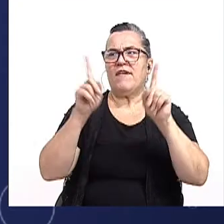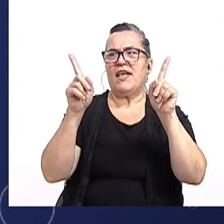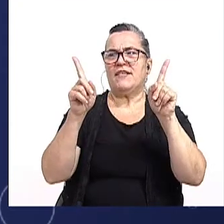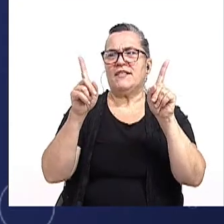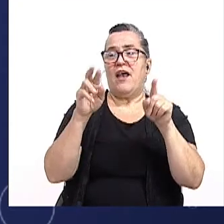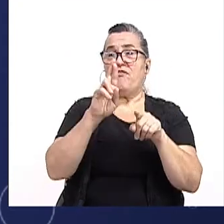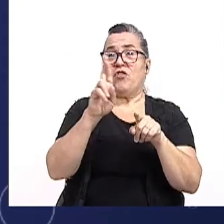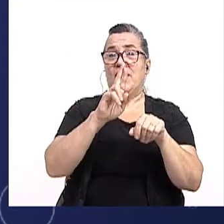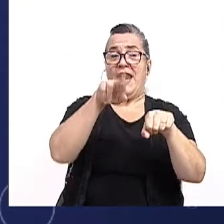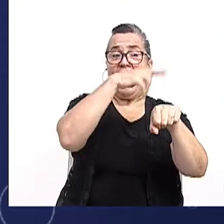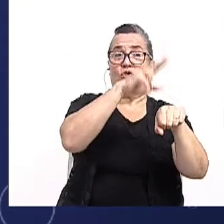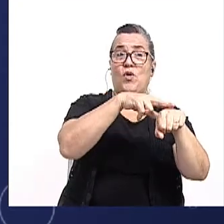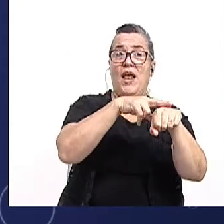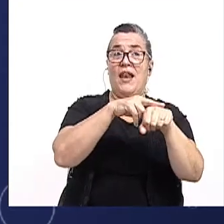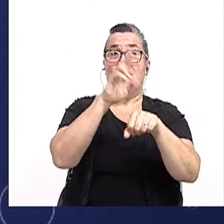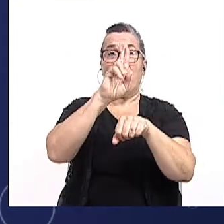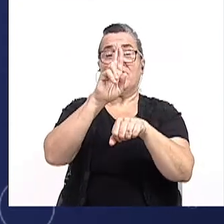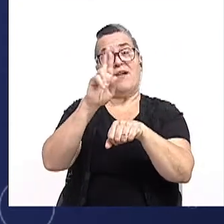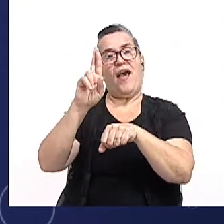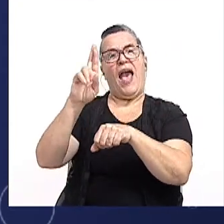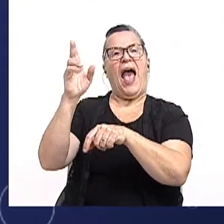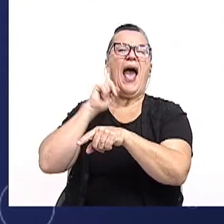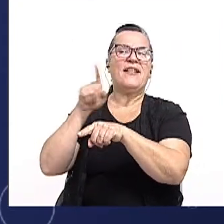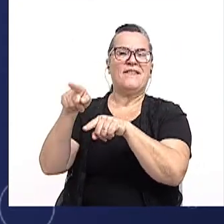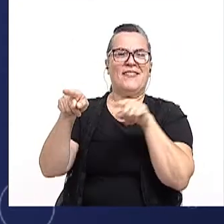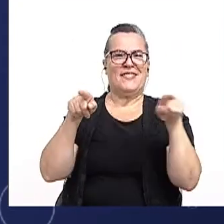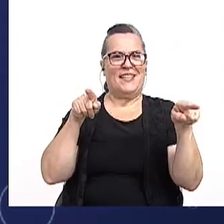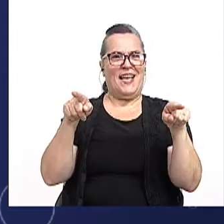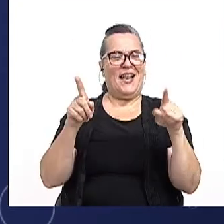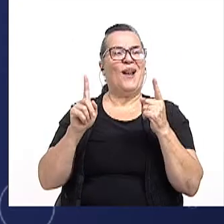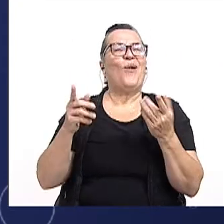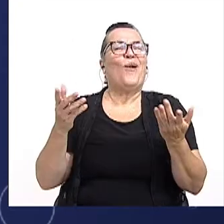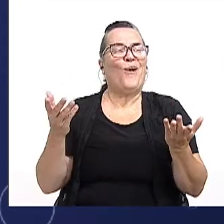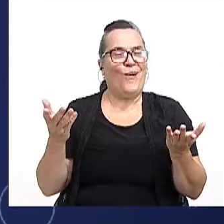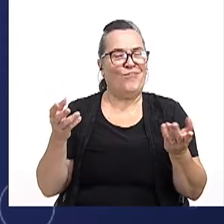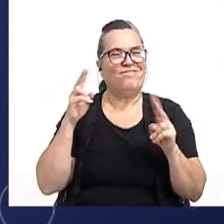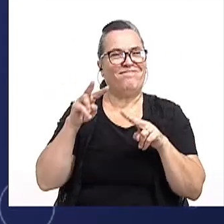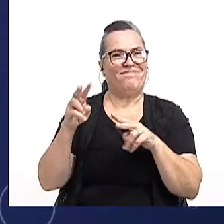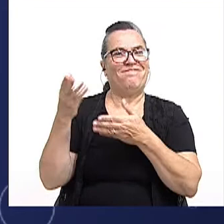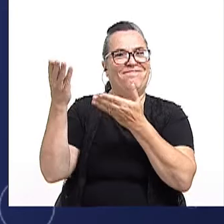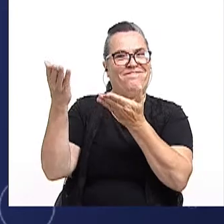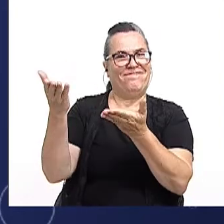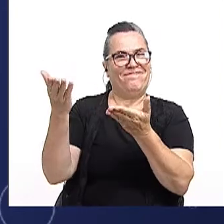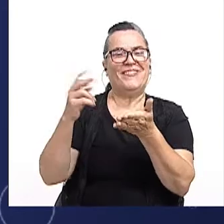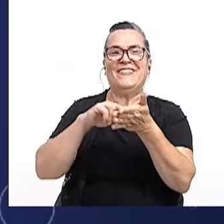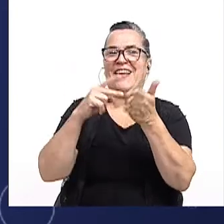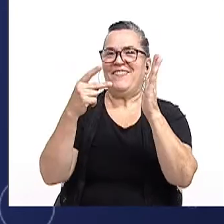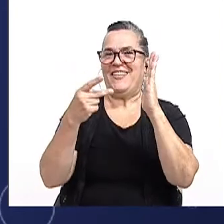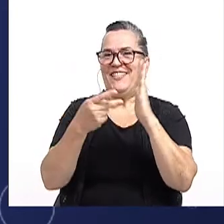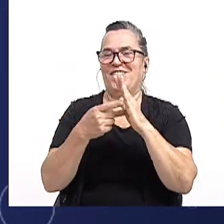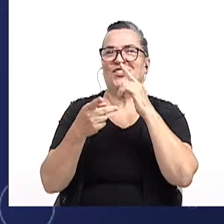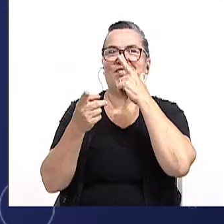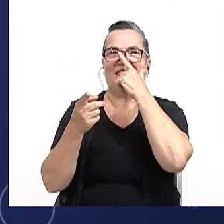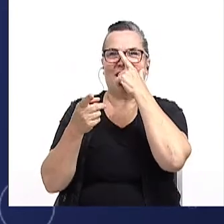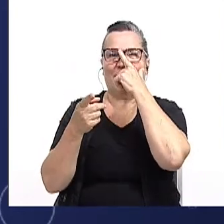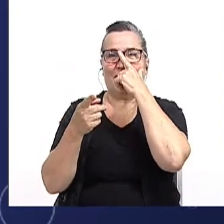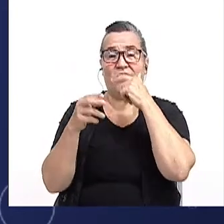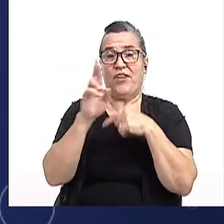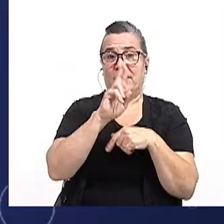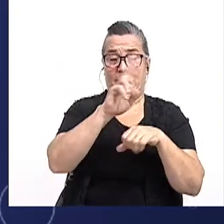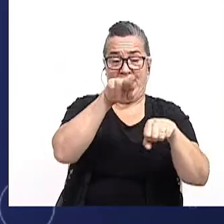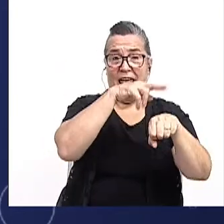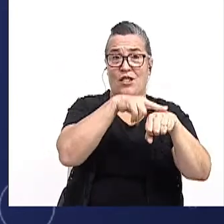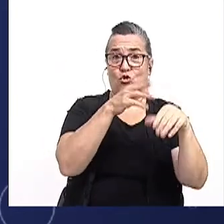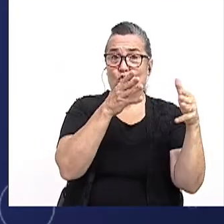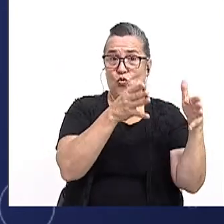natural y artificial? Por lo tanto, veamos las definiciones. La